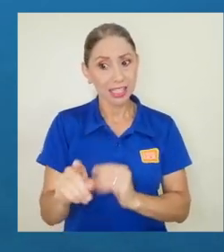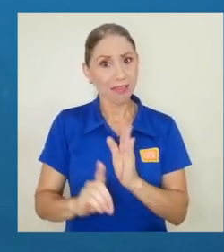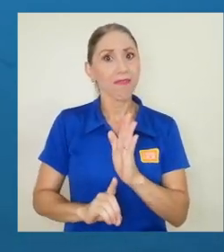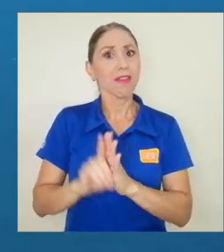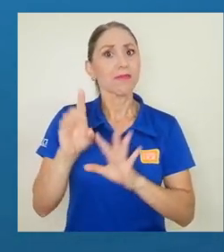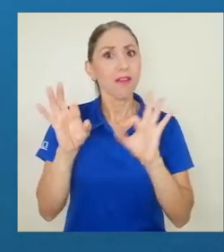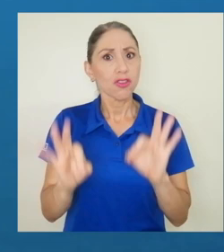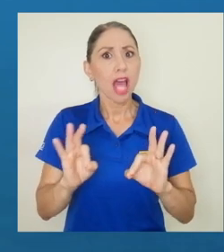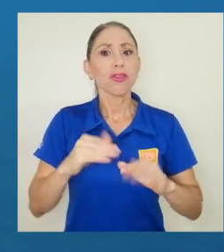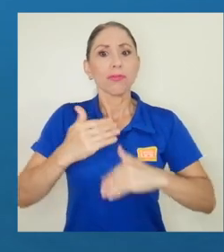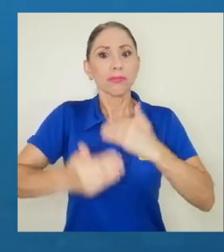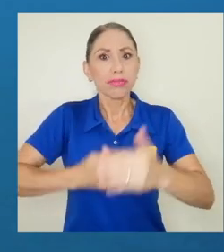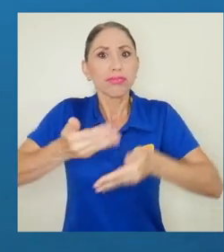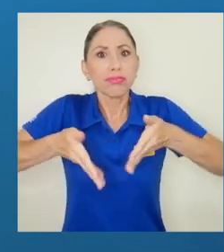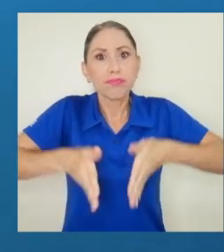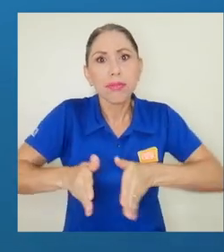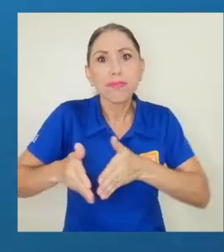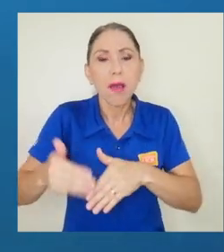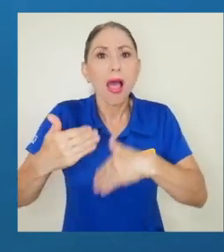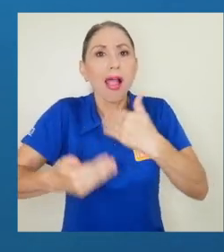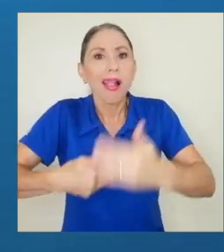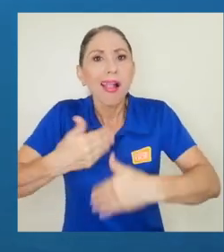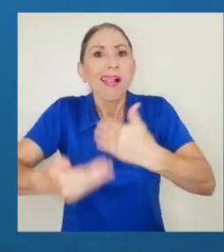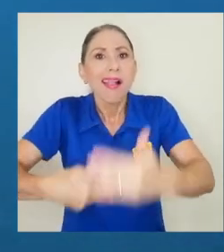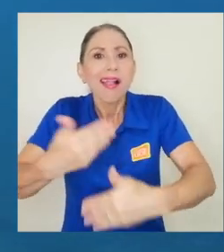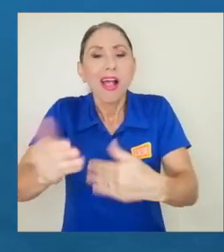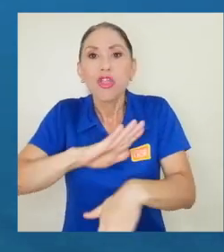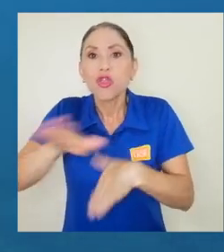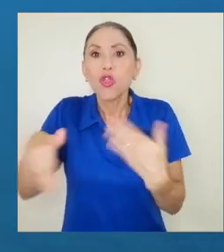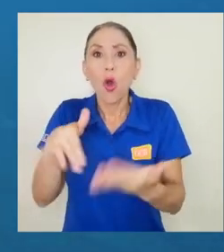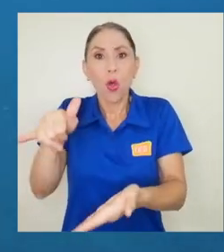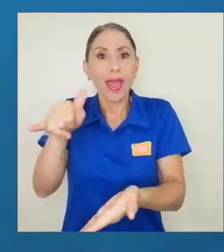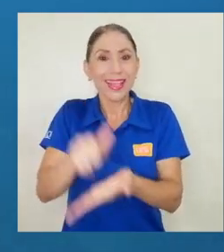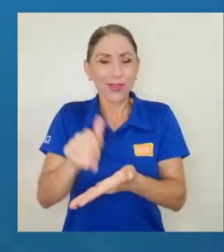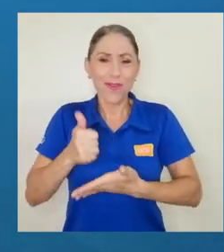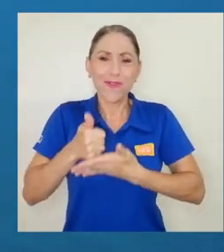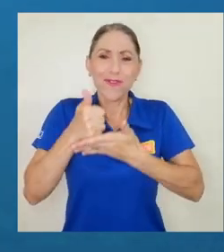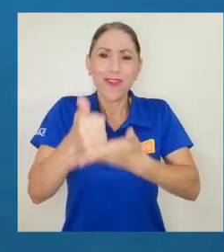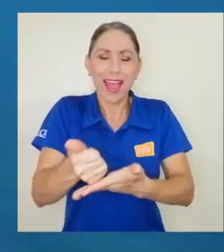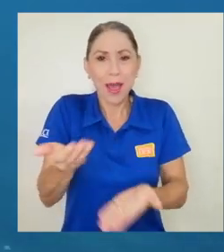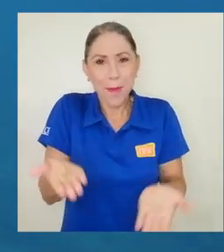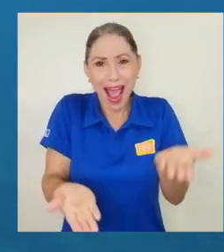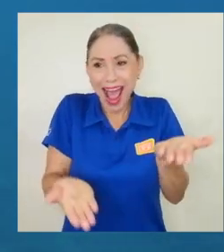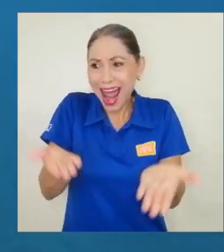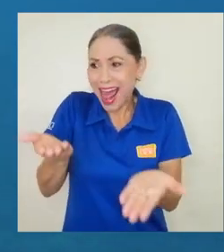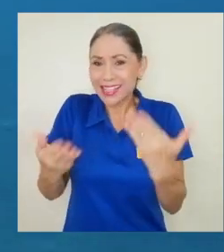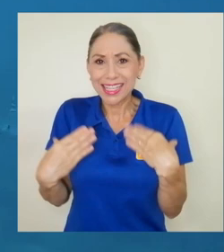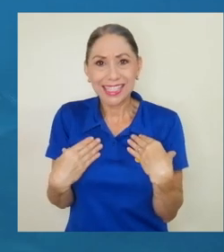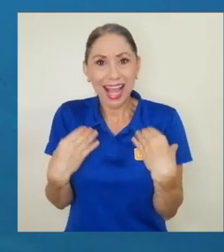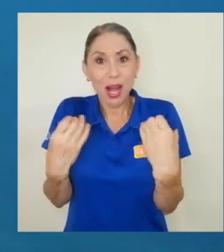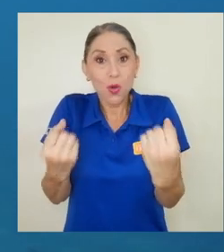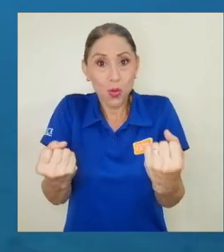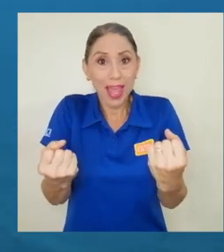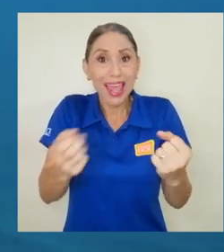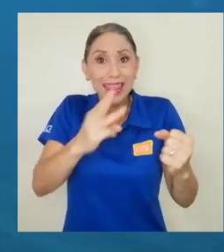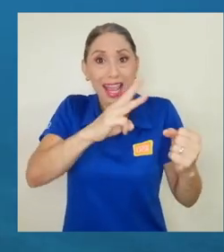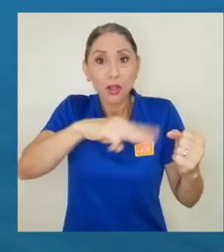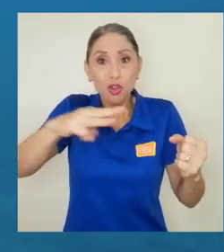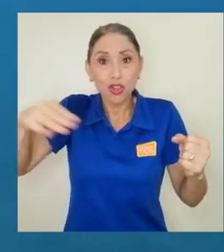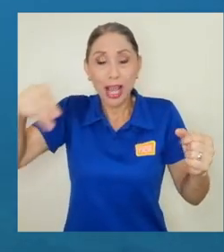reproduciendo y todo esto contribuye al balance y a la salud de los ecosistemas de los